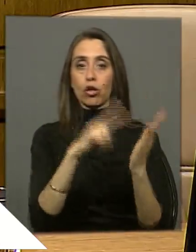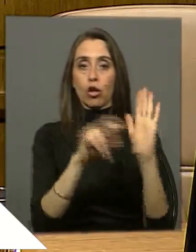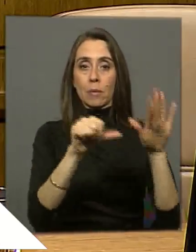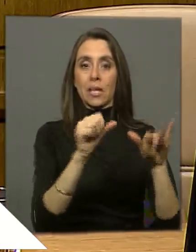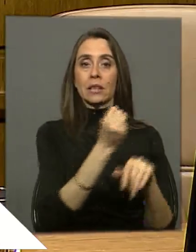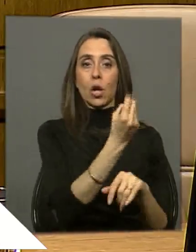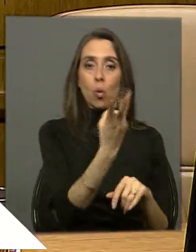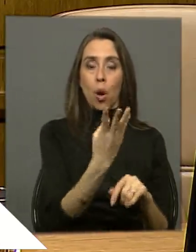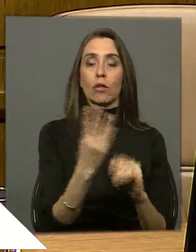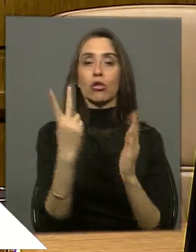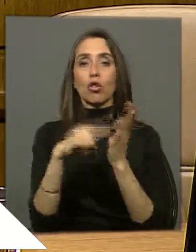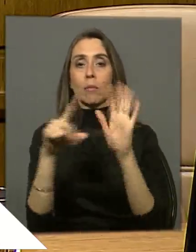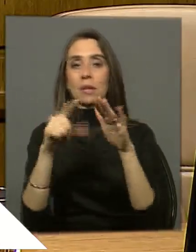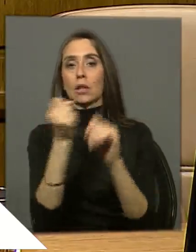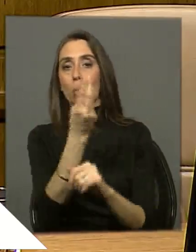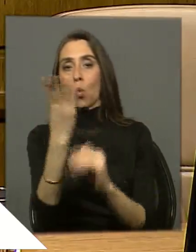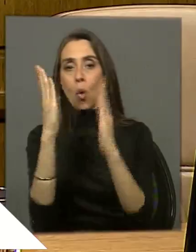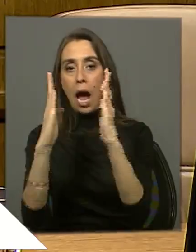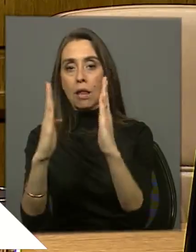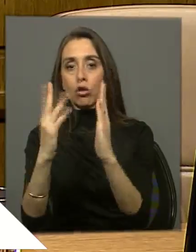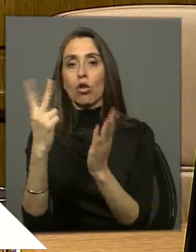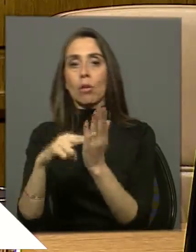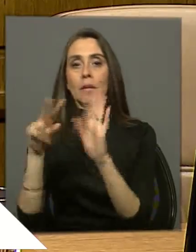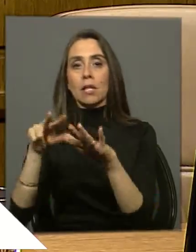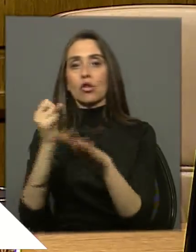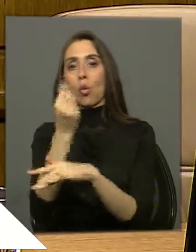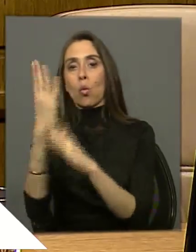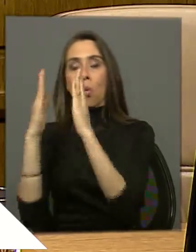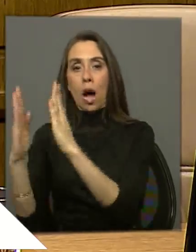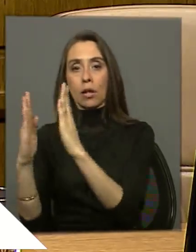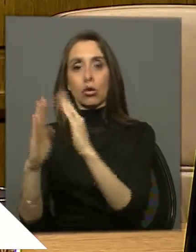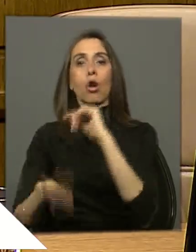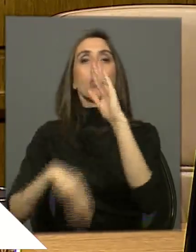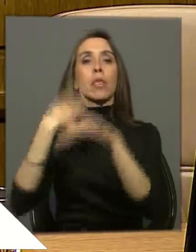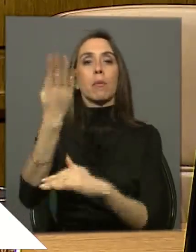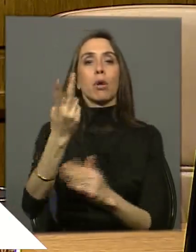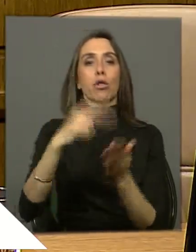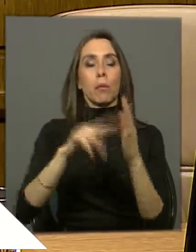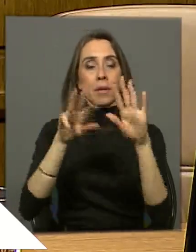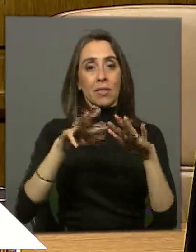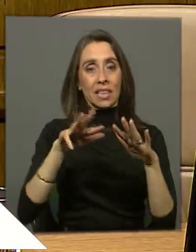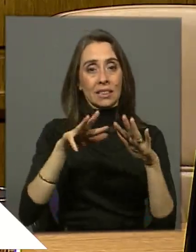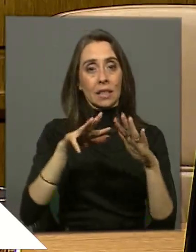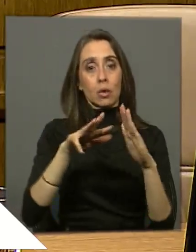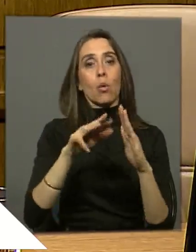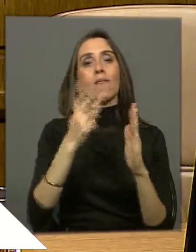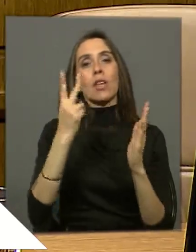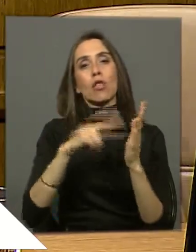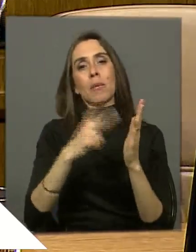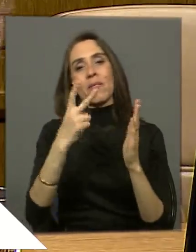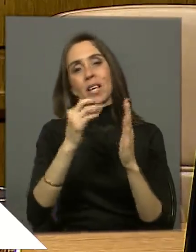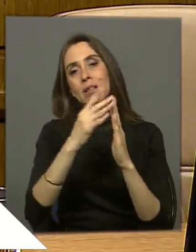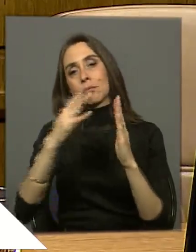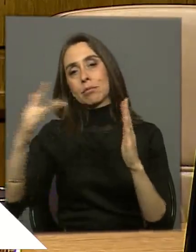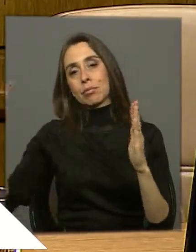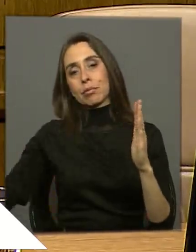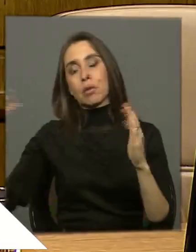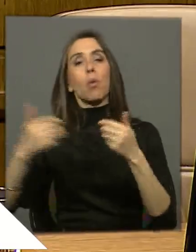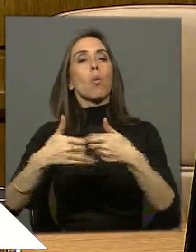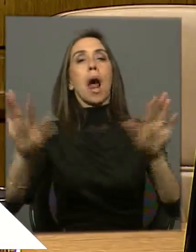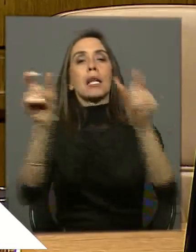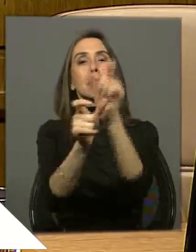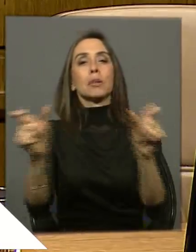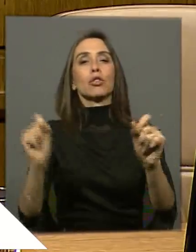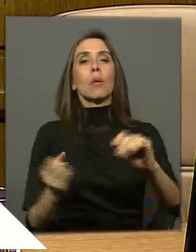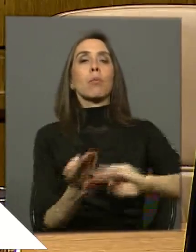año en el año 2018. Y recién, en el año 2019, en adelante, hay cupos abiertos, digamos, para